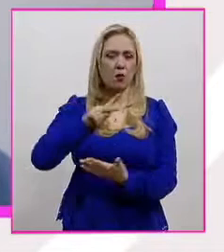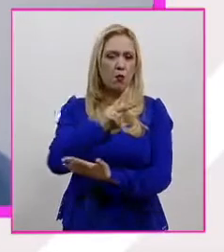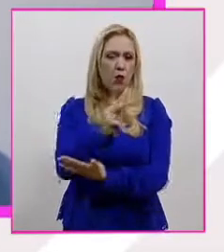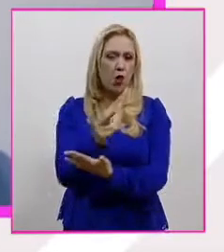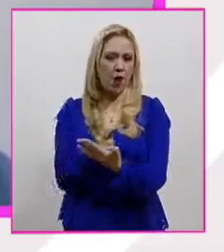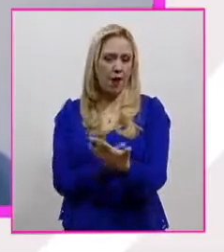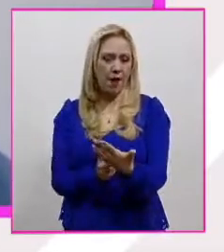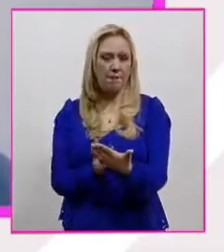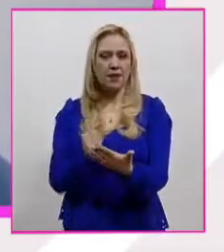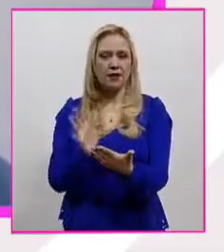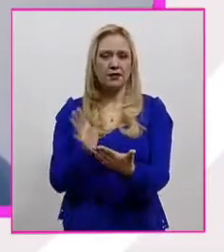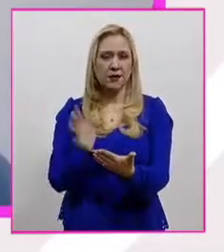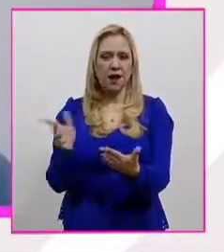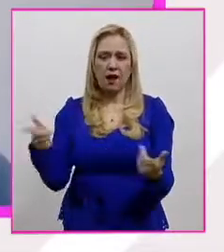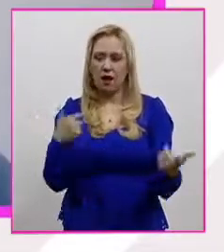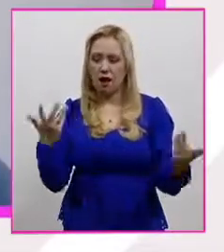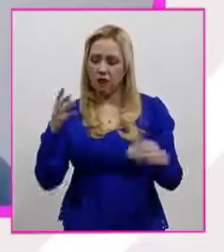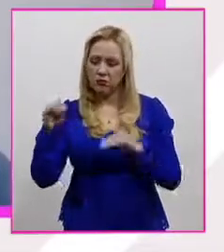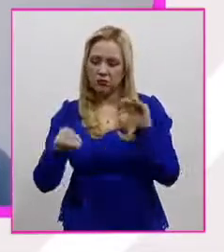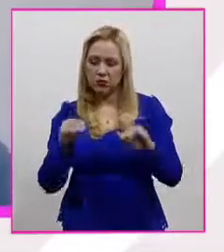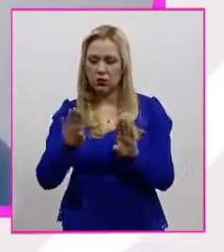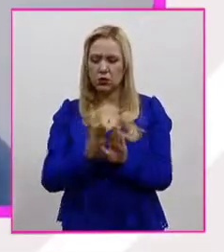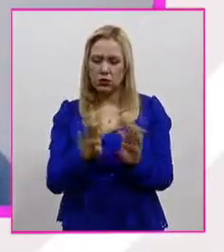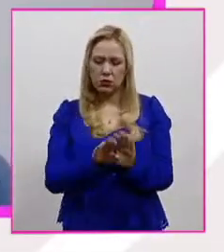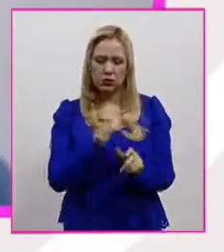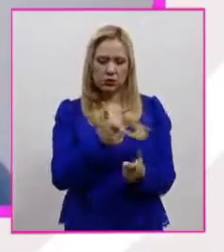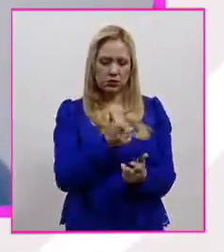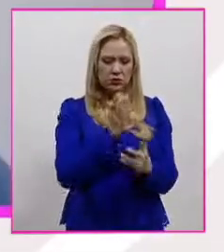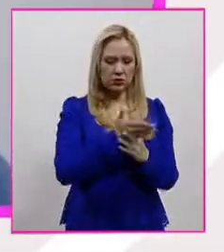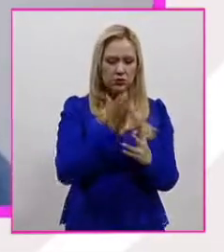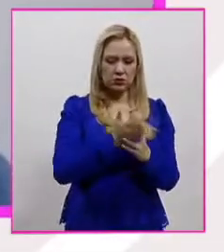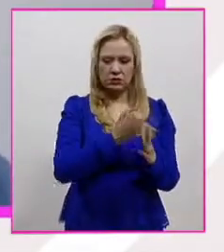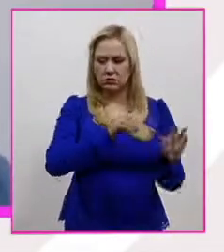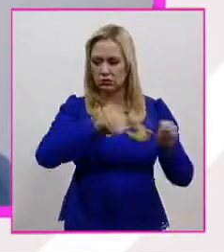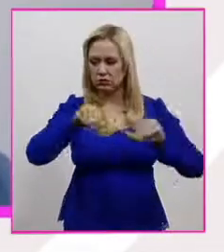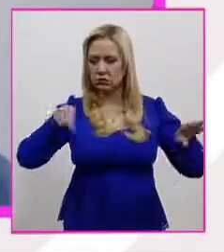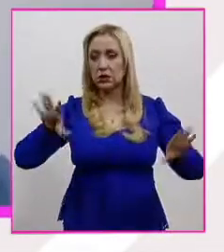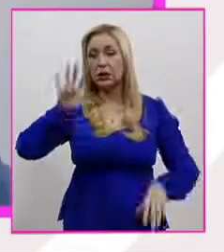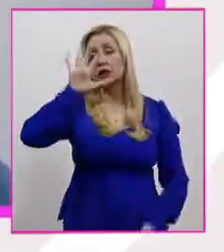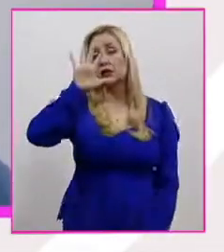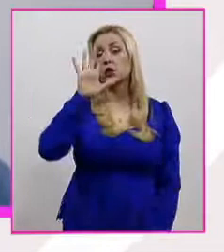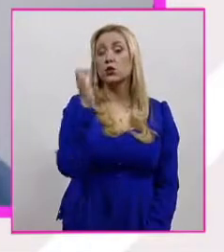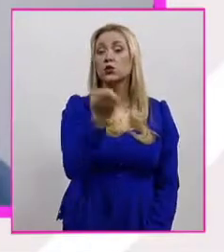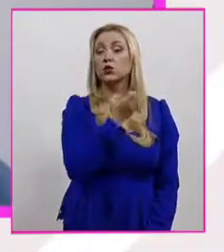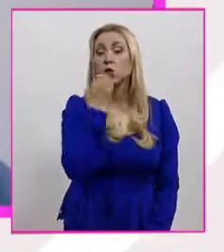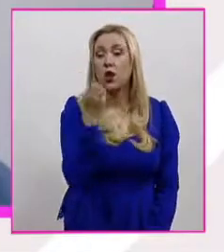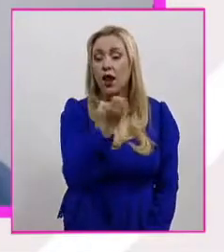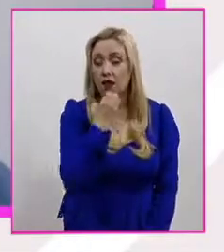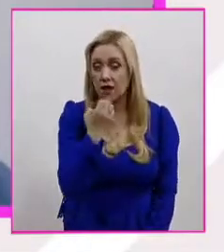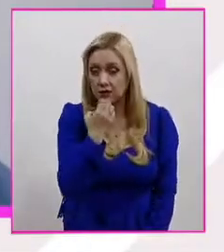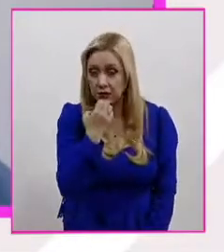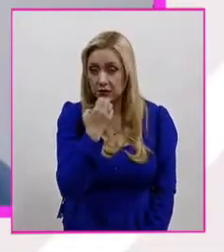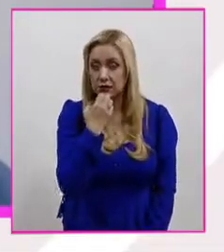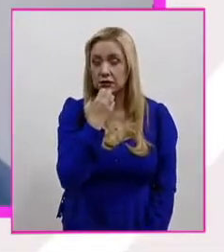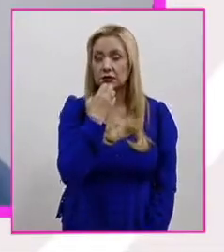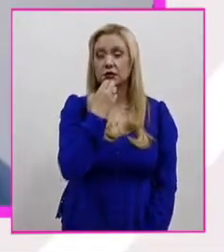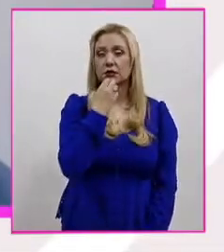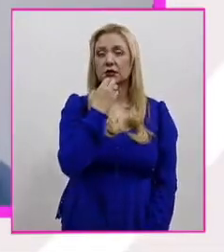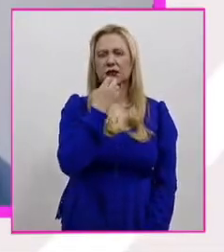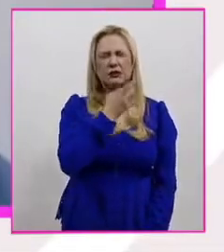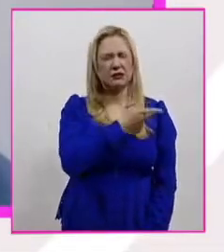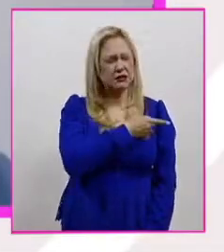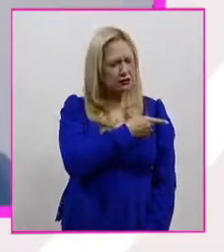población identificada pues no reciba recursos. De las 5 escuelas que estaban en la más alta